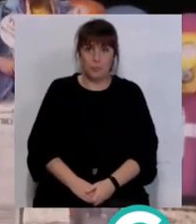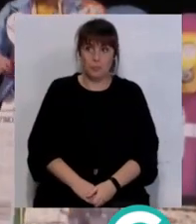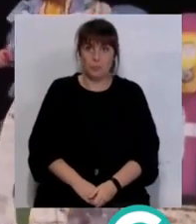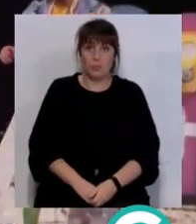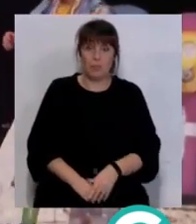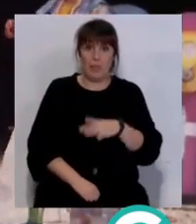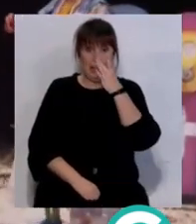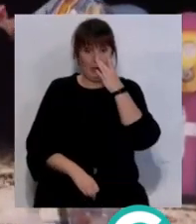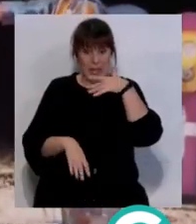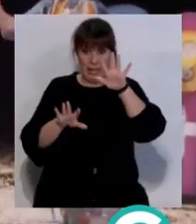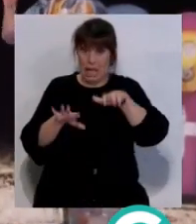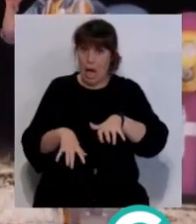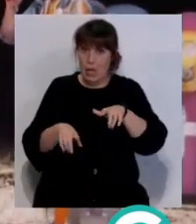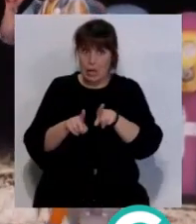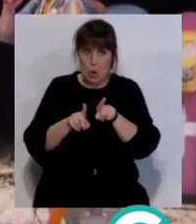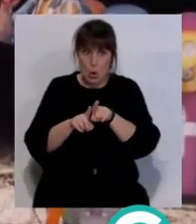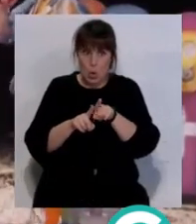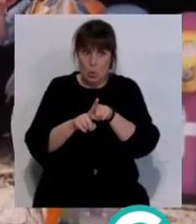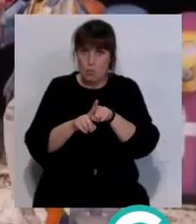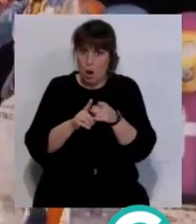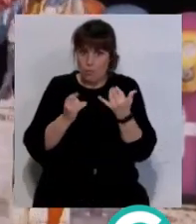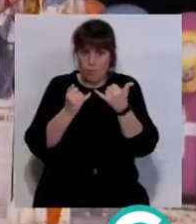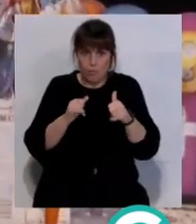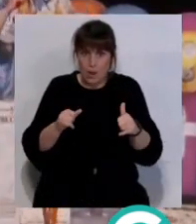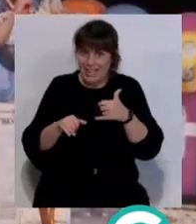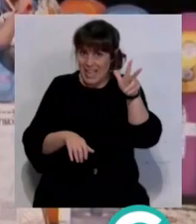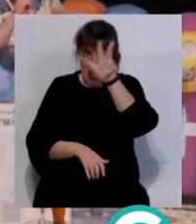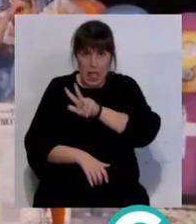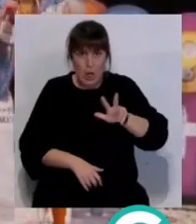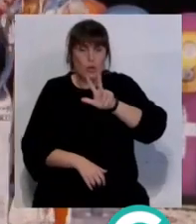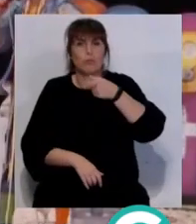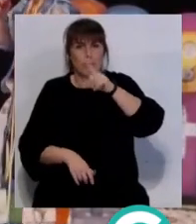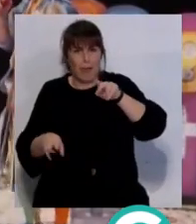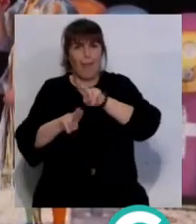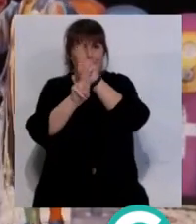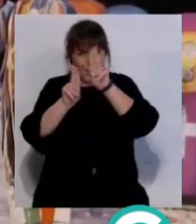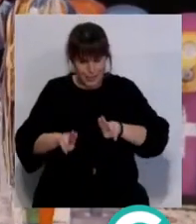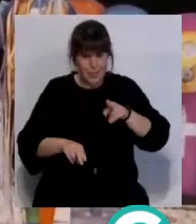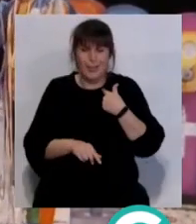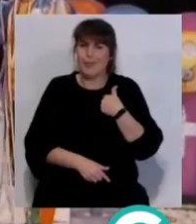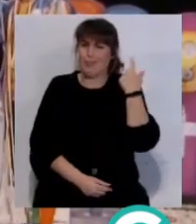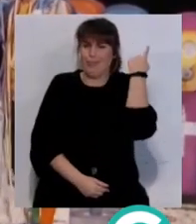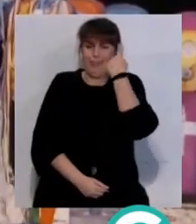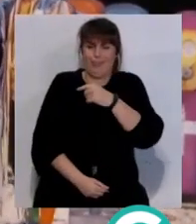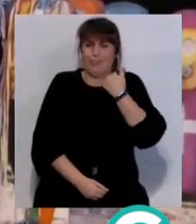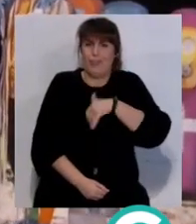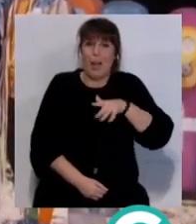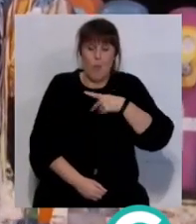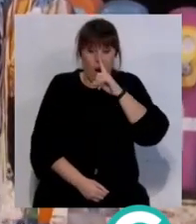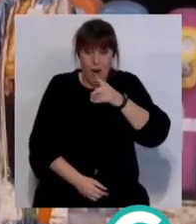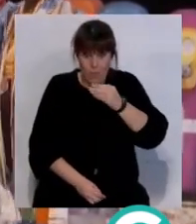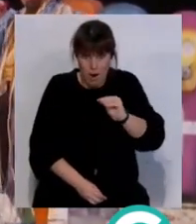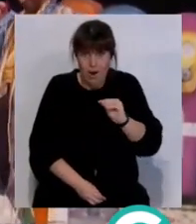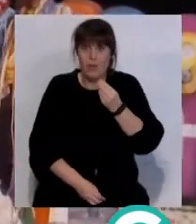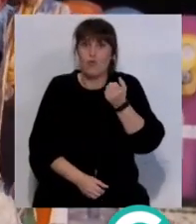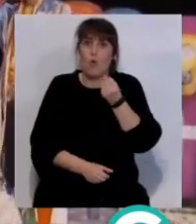Que el Carnaval de Cádiz es un acontecimiento con vocación nacional e incluso internacional es algo ampliamente conocido. Un año más, las cifras